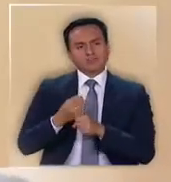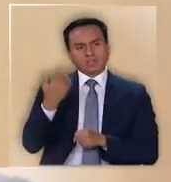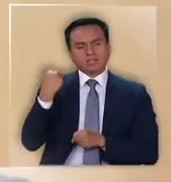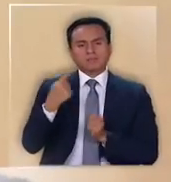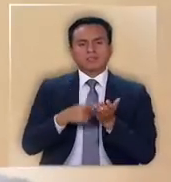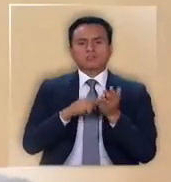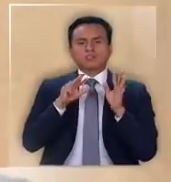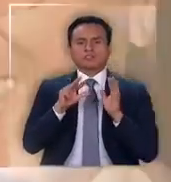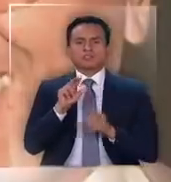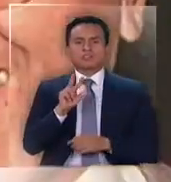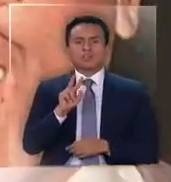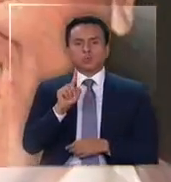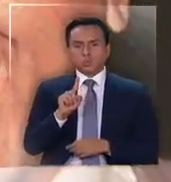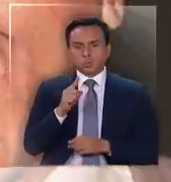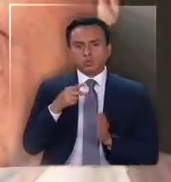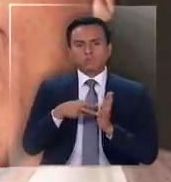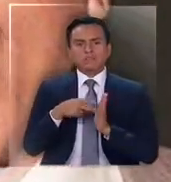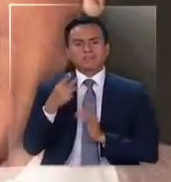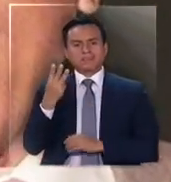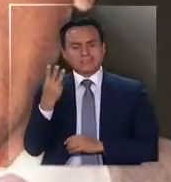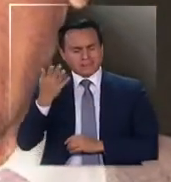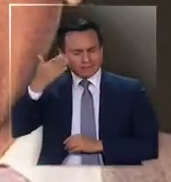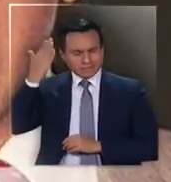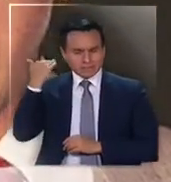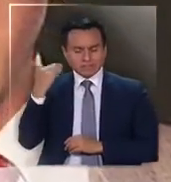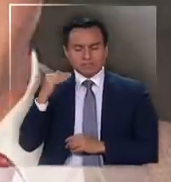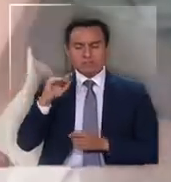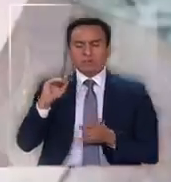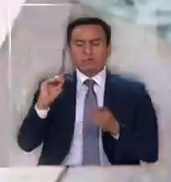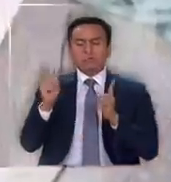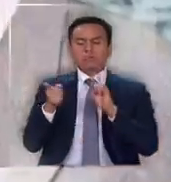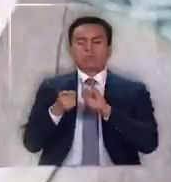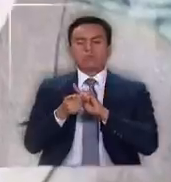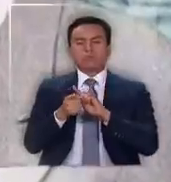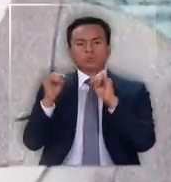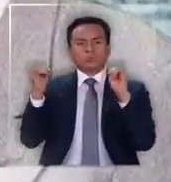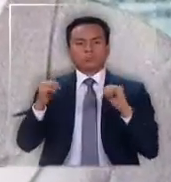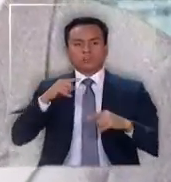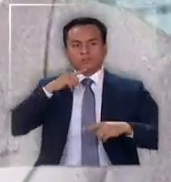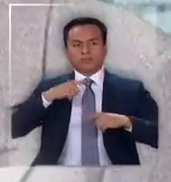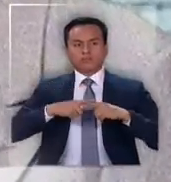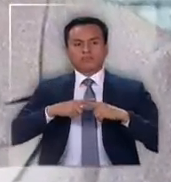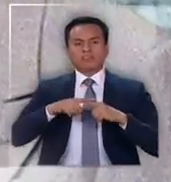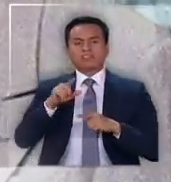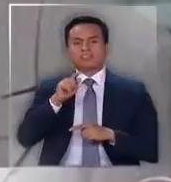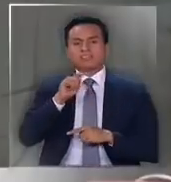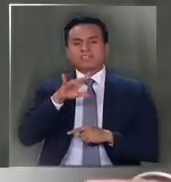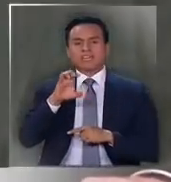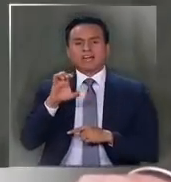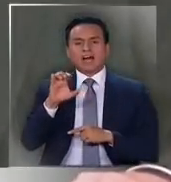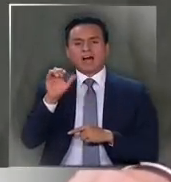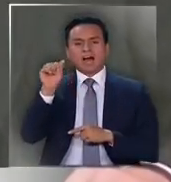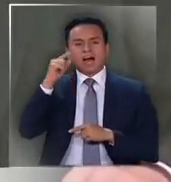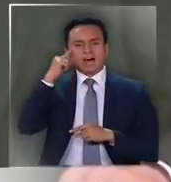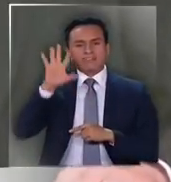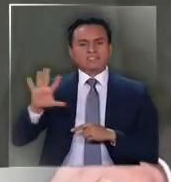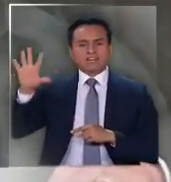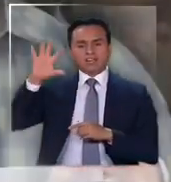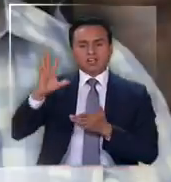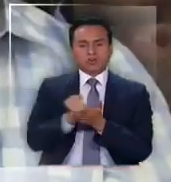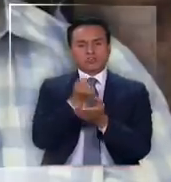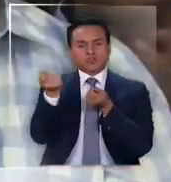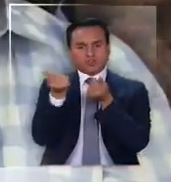entre 1981 y 2003, cuando lo convirtió en uno de los llamados tigres de Asia por sus logros en la economía.